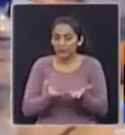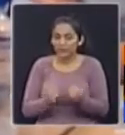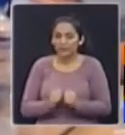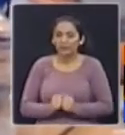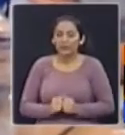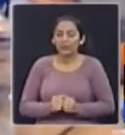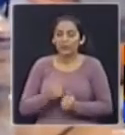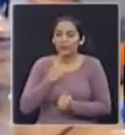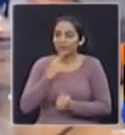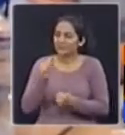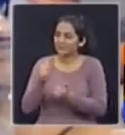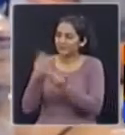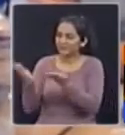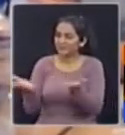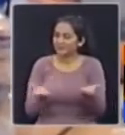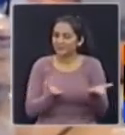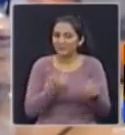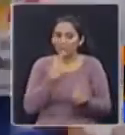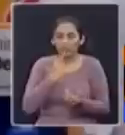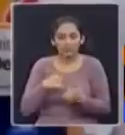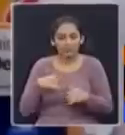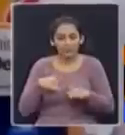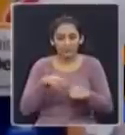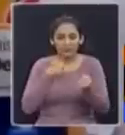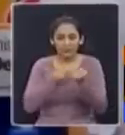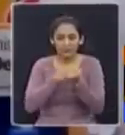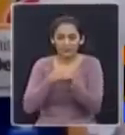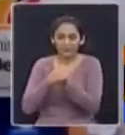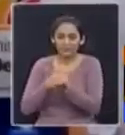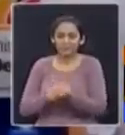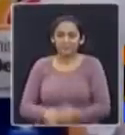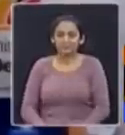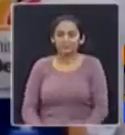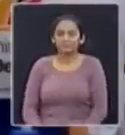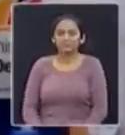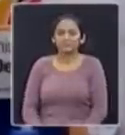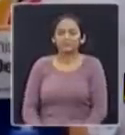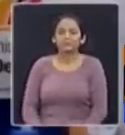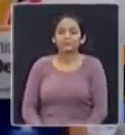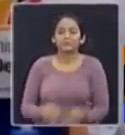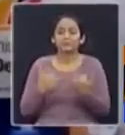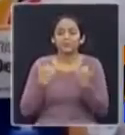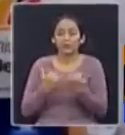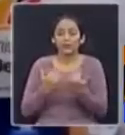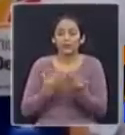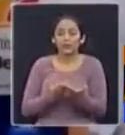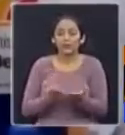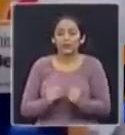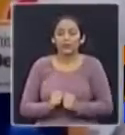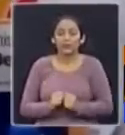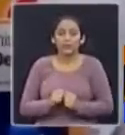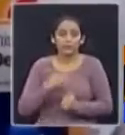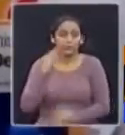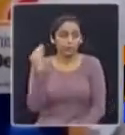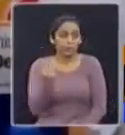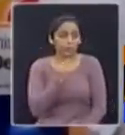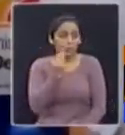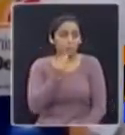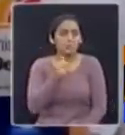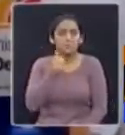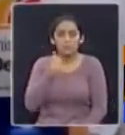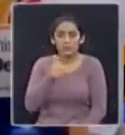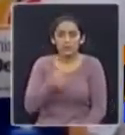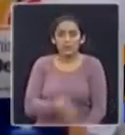nacional y se comprometió a respaldarlos. Porque es importante considerar que ellos también necesitan y que están llegando lejos